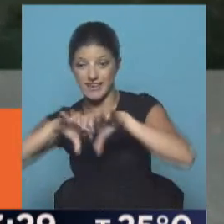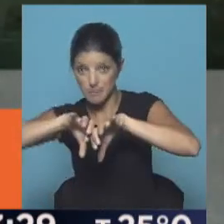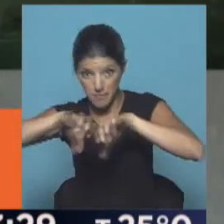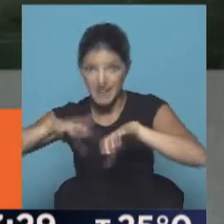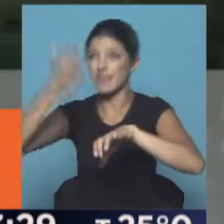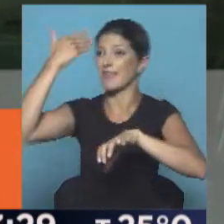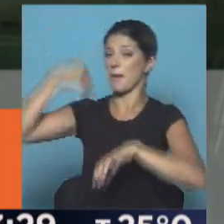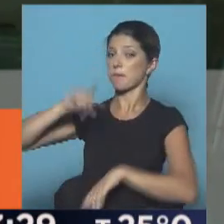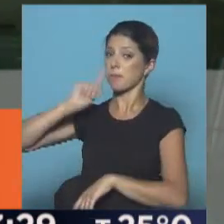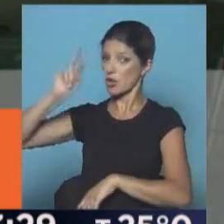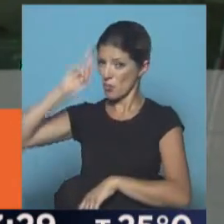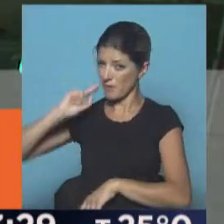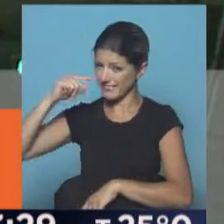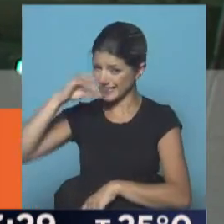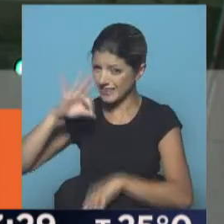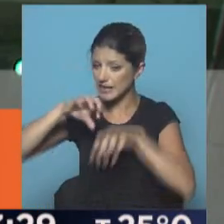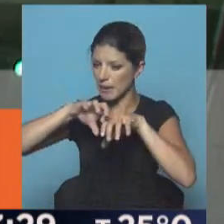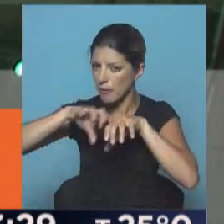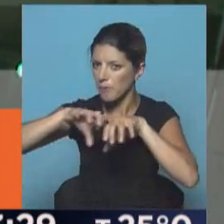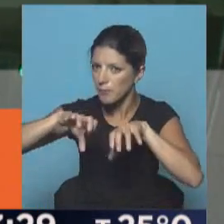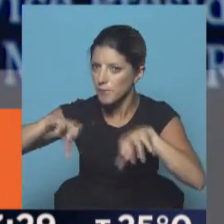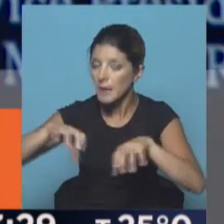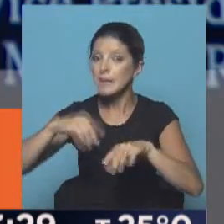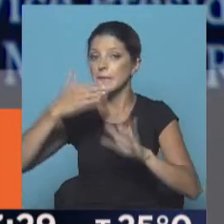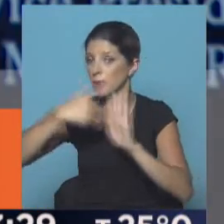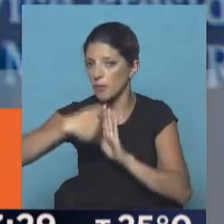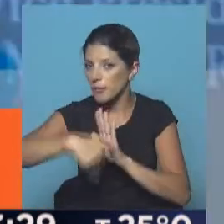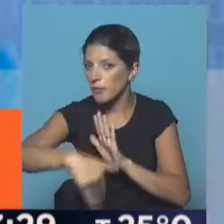principios de los años 70, pero está llegando a su culminación.